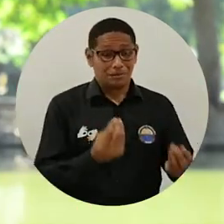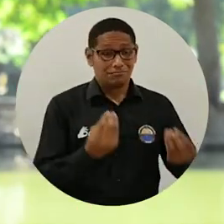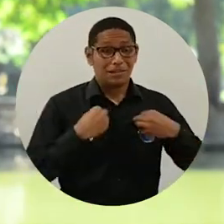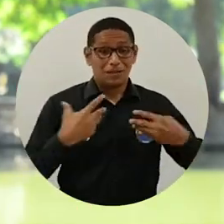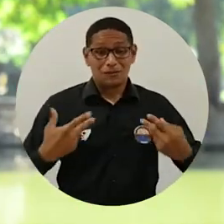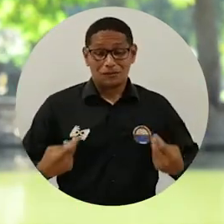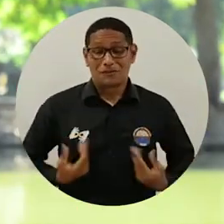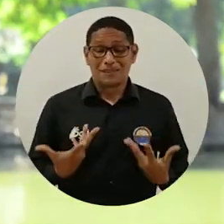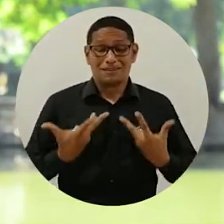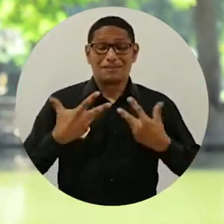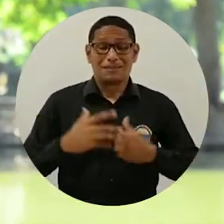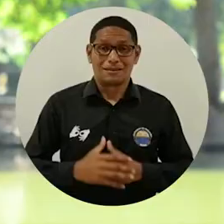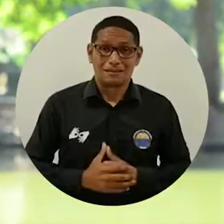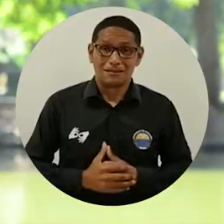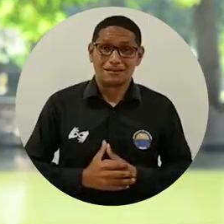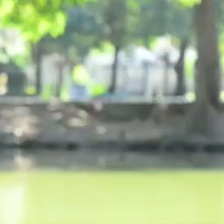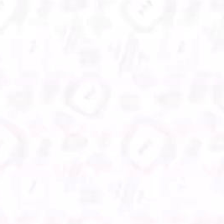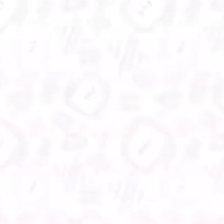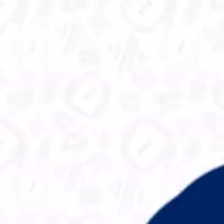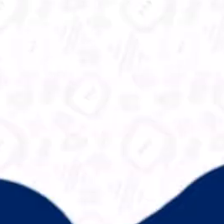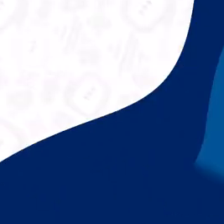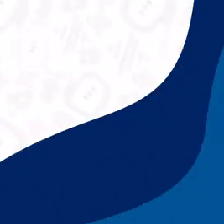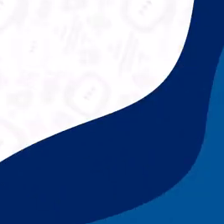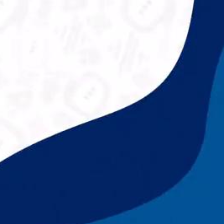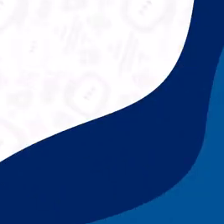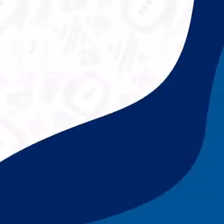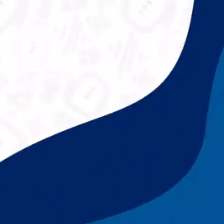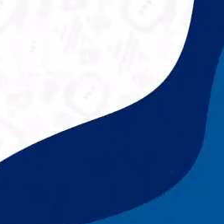Y la universidad me dio vida.